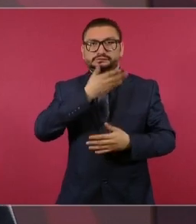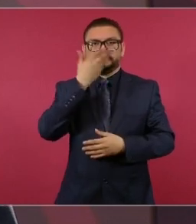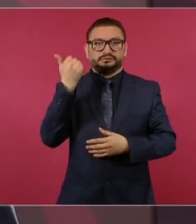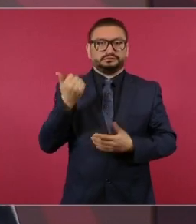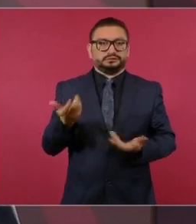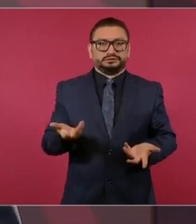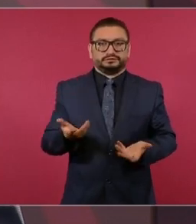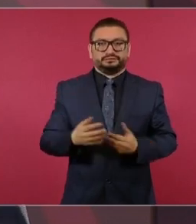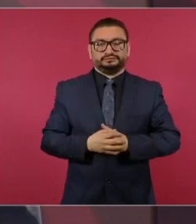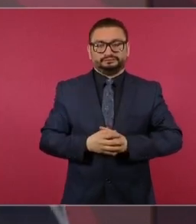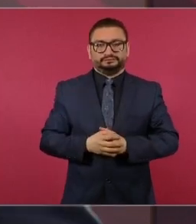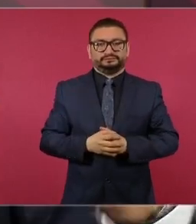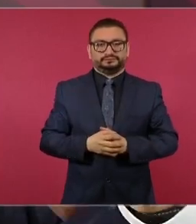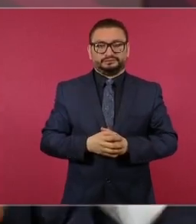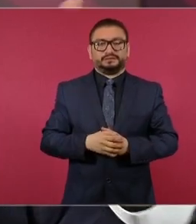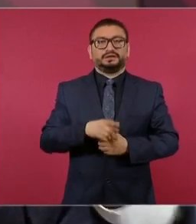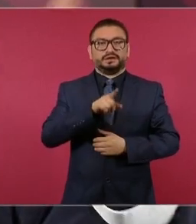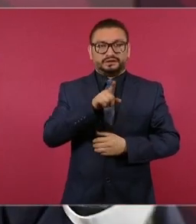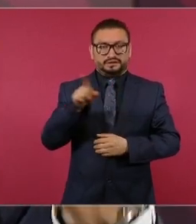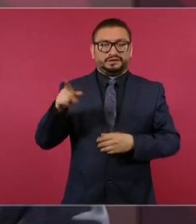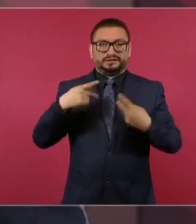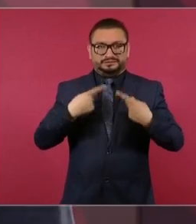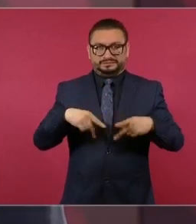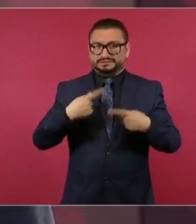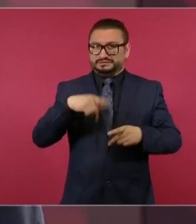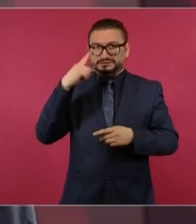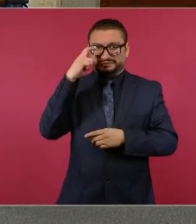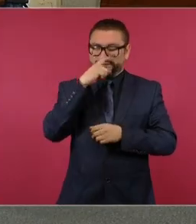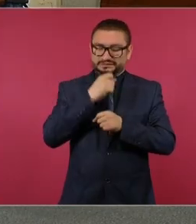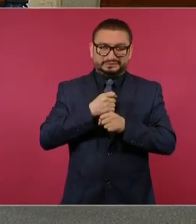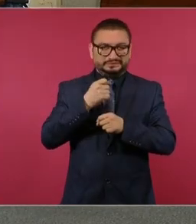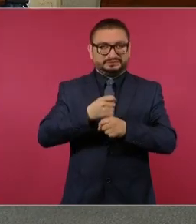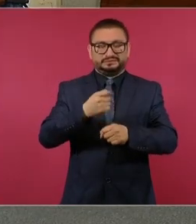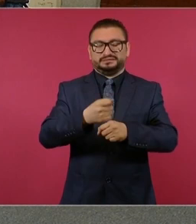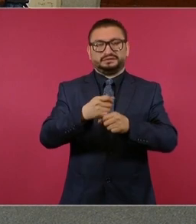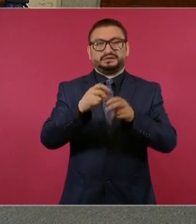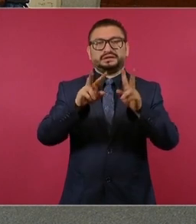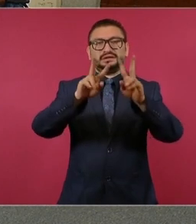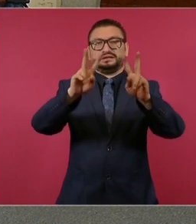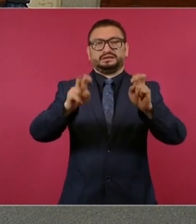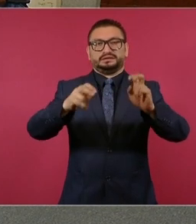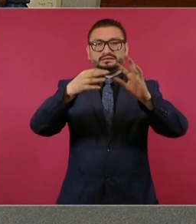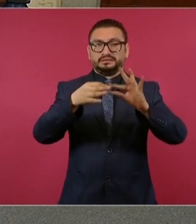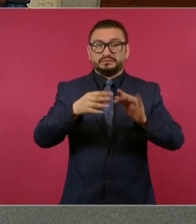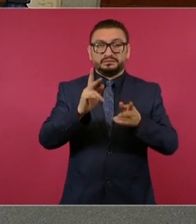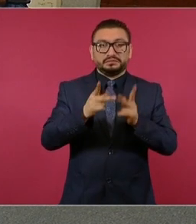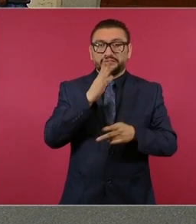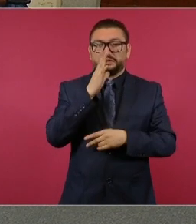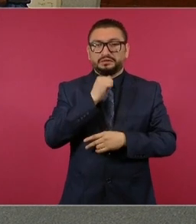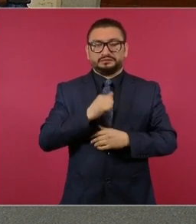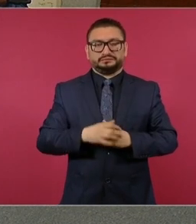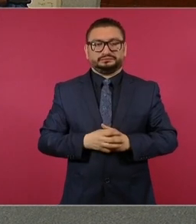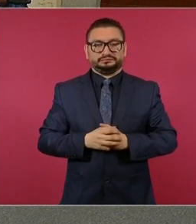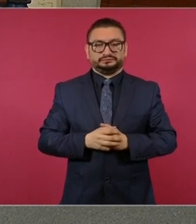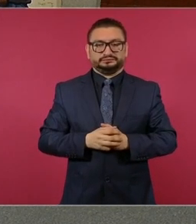decir. Les cuesta trabajo retomar la conversación.